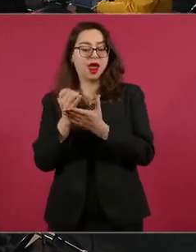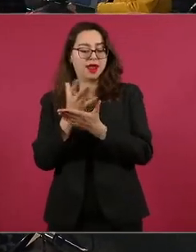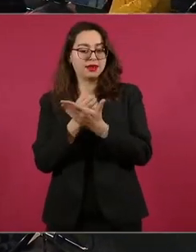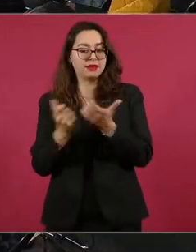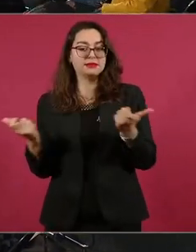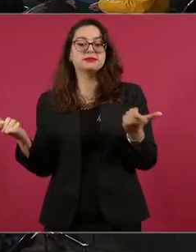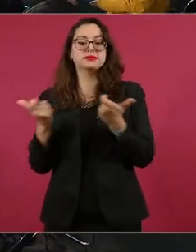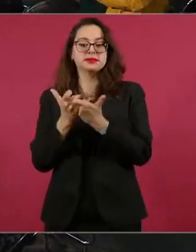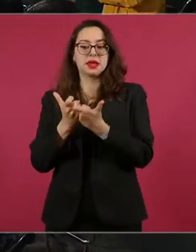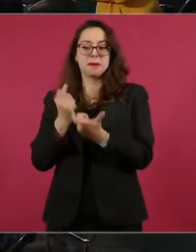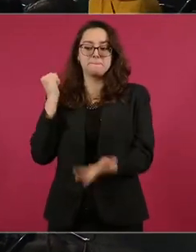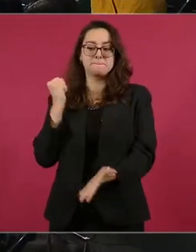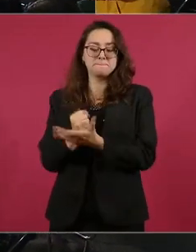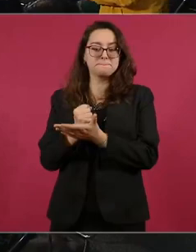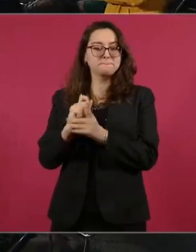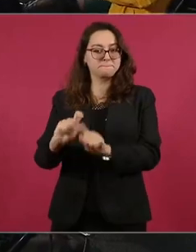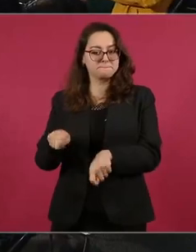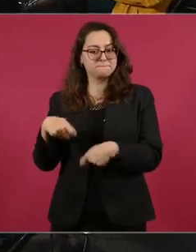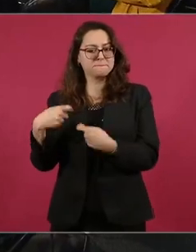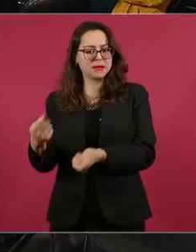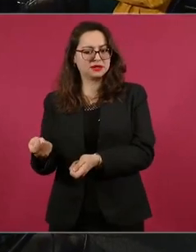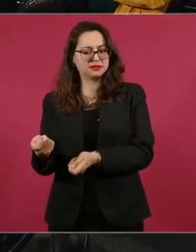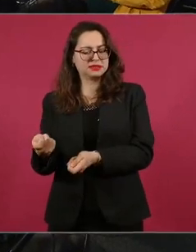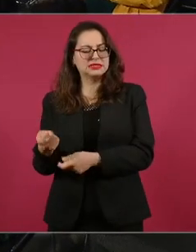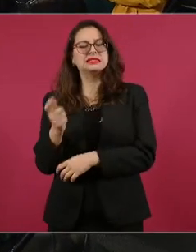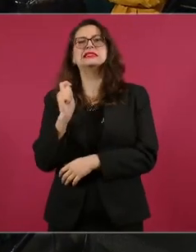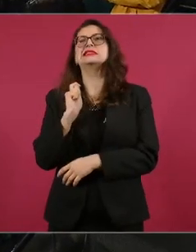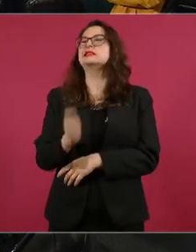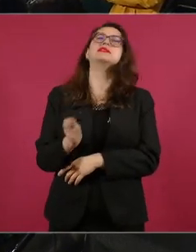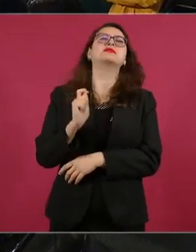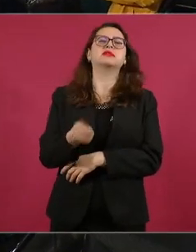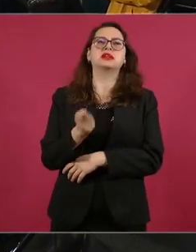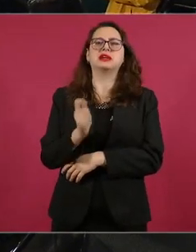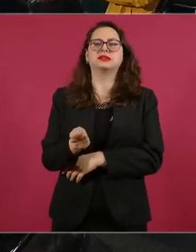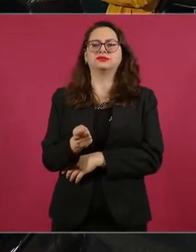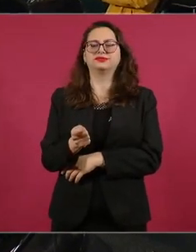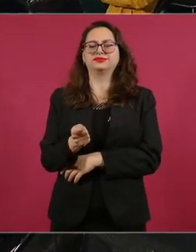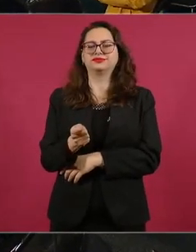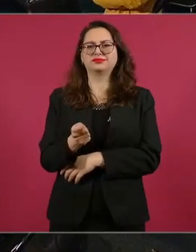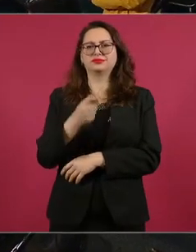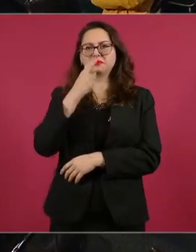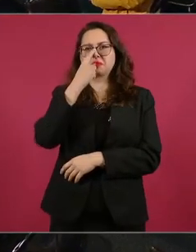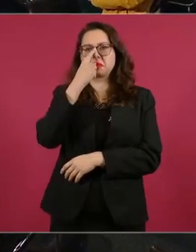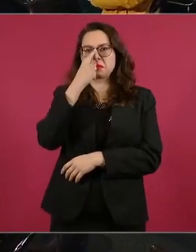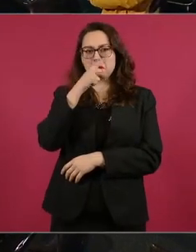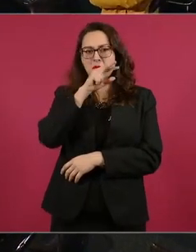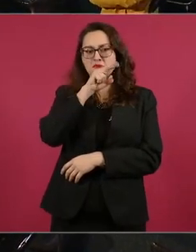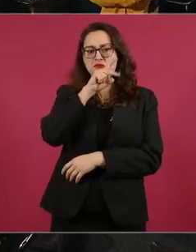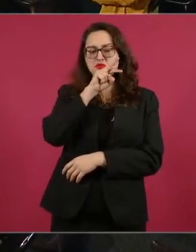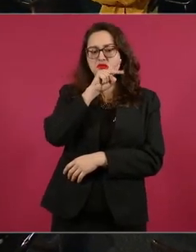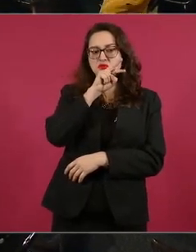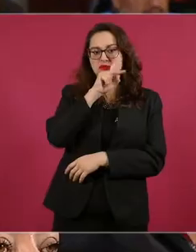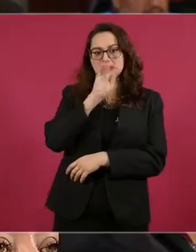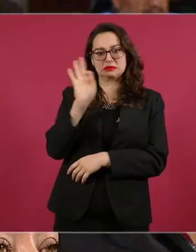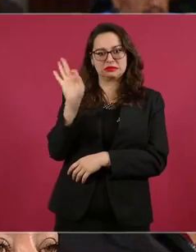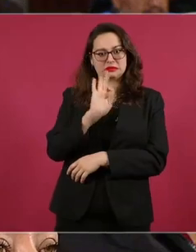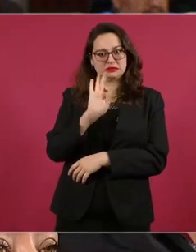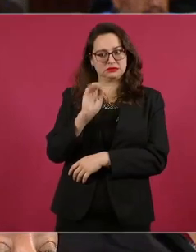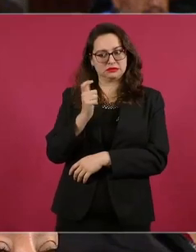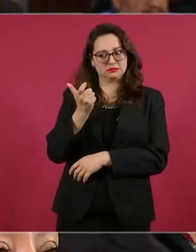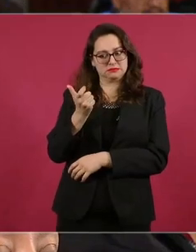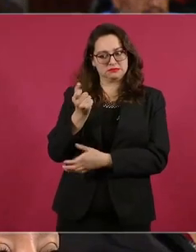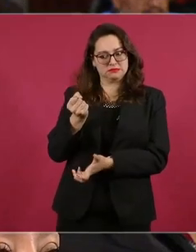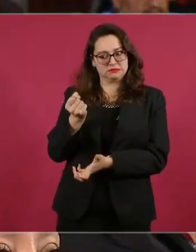Mi pregunta sería, ¿no habrá algún problema para el presupuesto? Porque